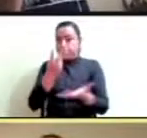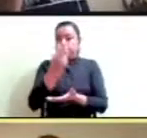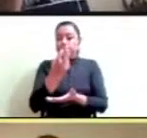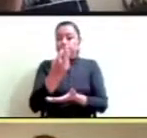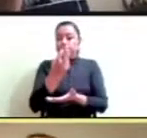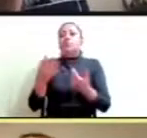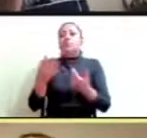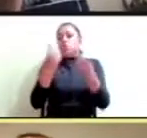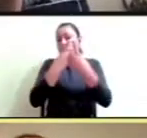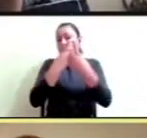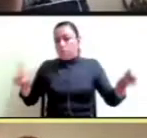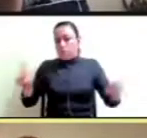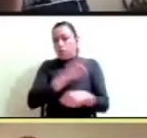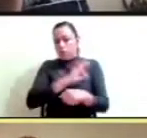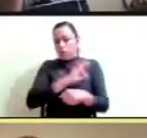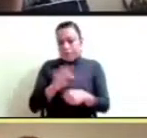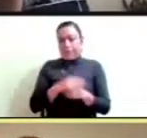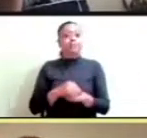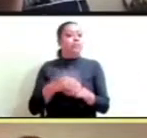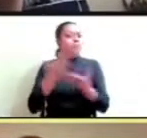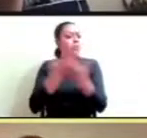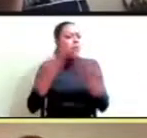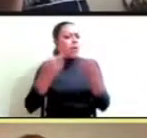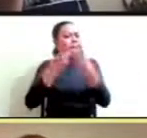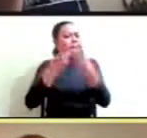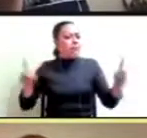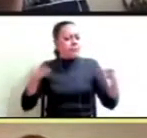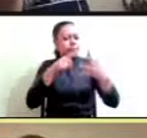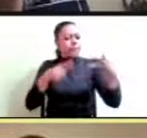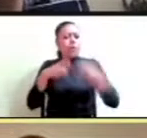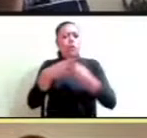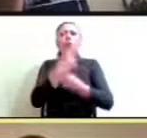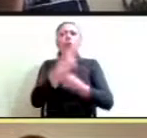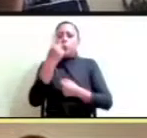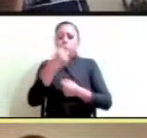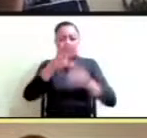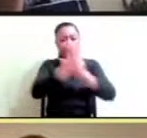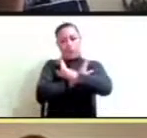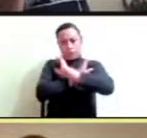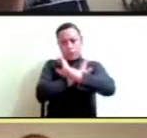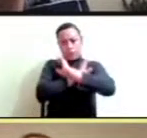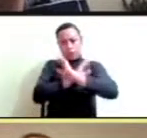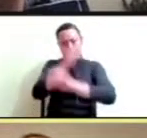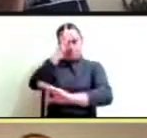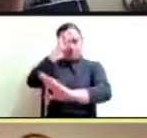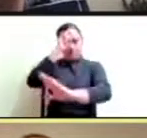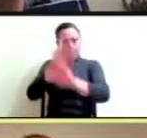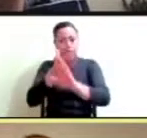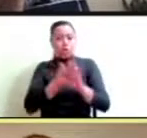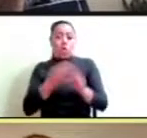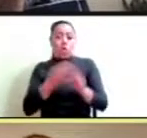causales actuales de divorcio encontramos las conductas relacionadas con la violencia familiar cometida por uno de los cónyuges